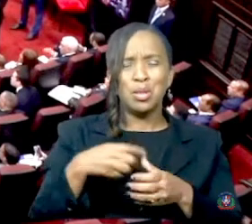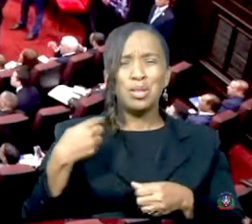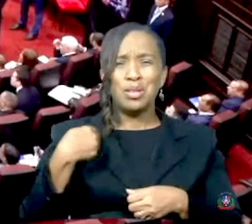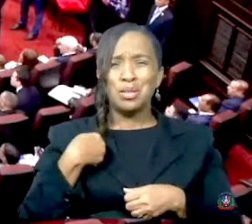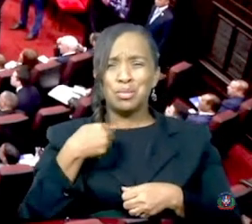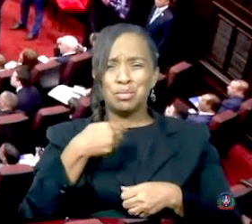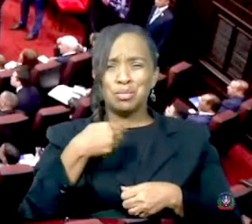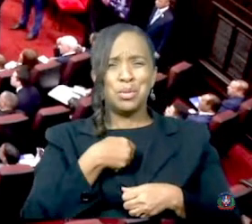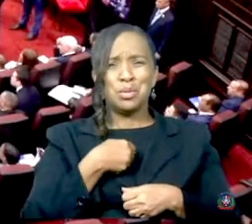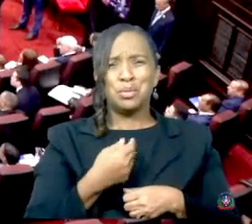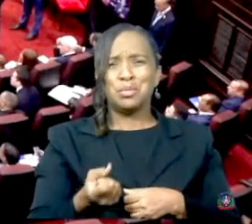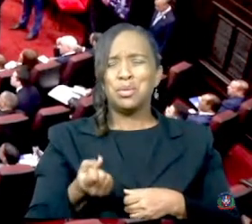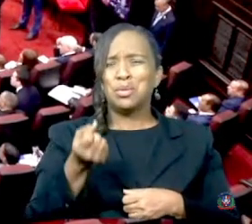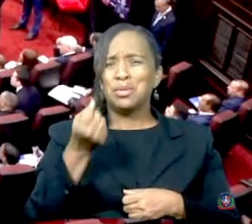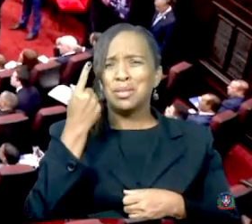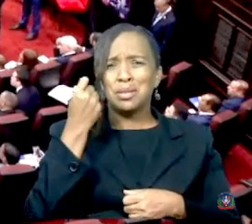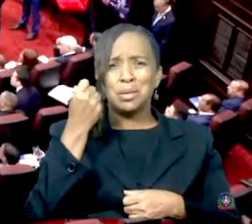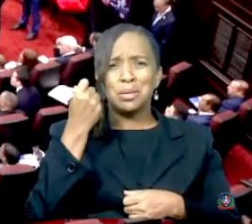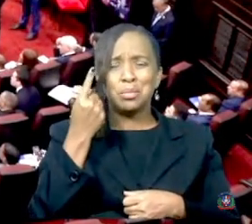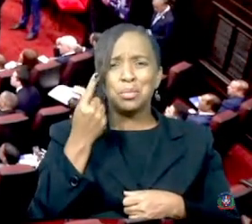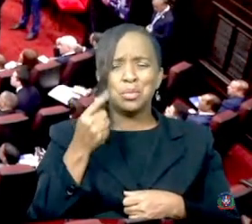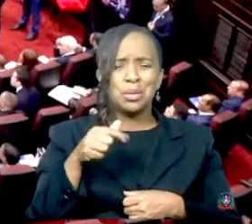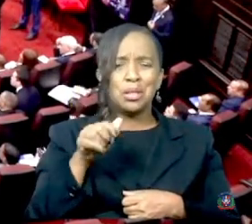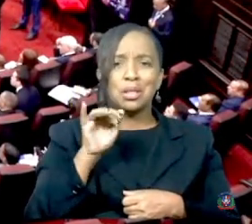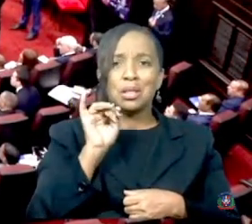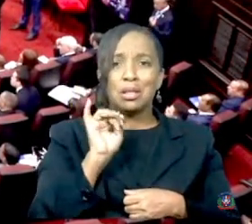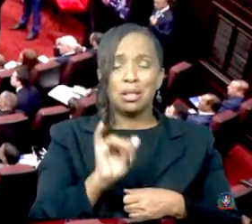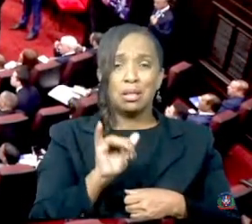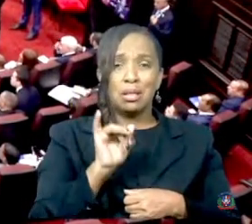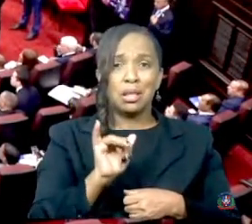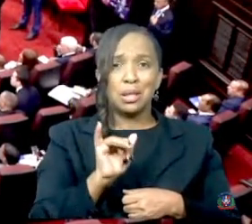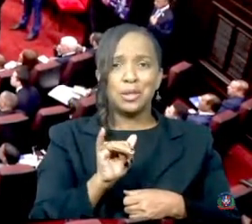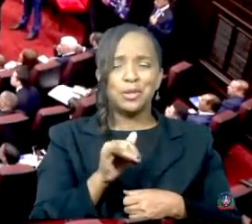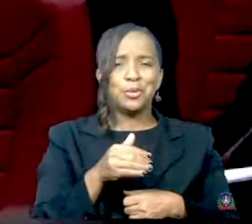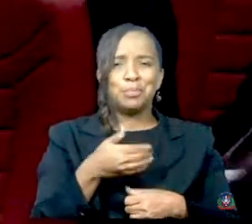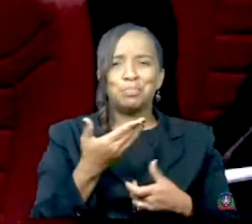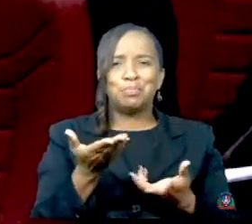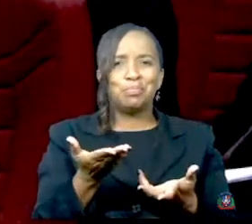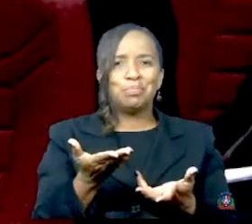participar en esa comisión. Estamos acá para votar, pero no queremos ser parte